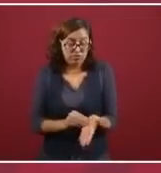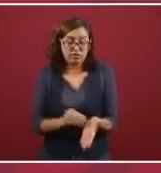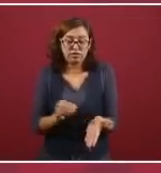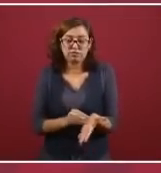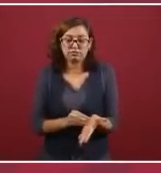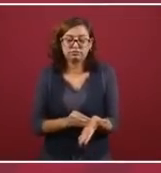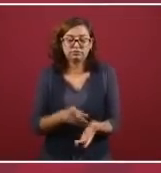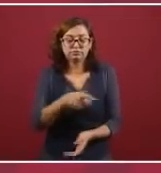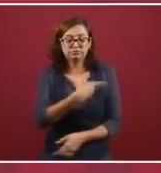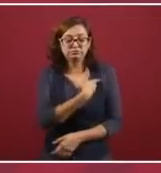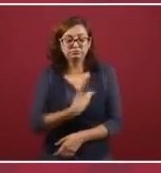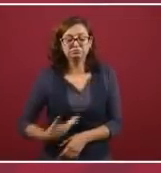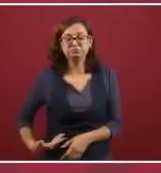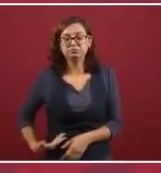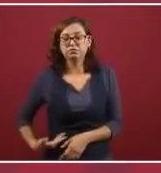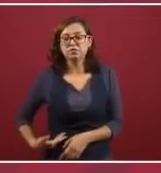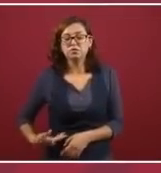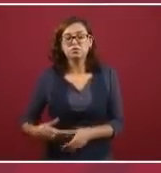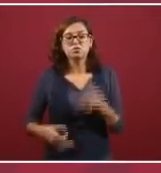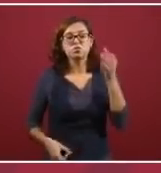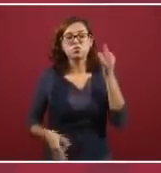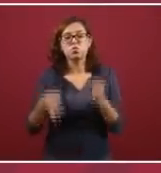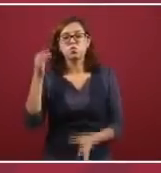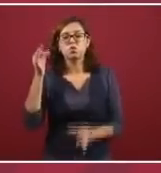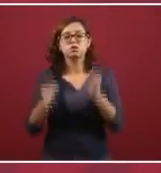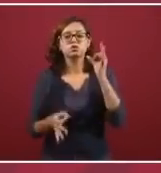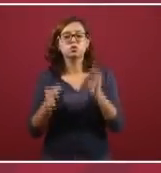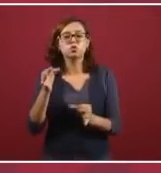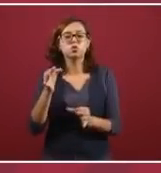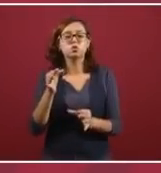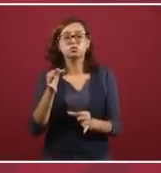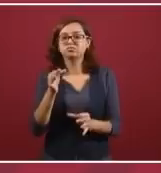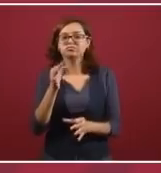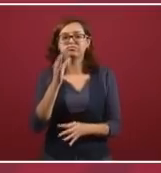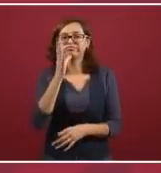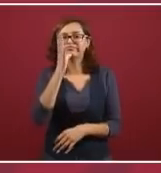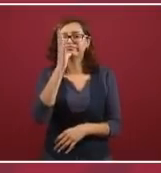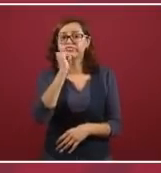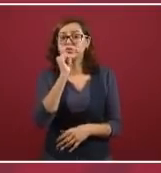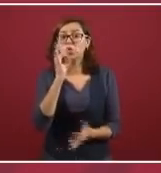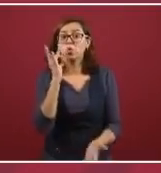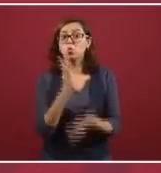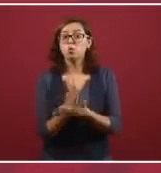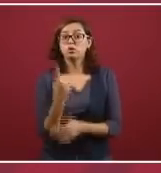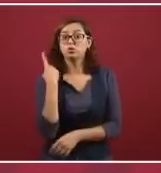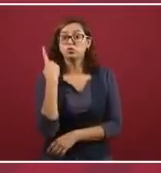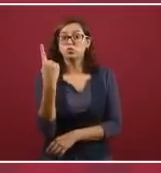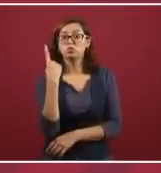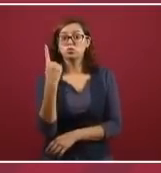al presidente solo se le puede juzgar por traición a la patria.